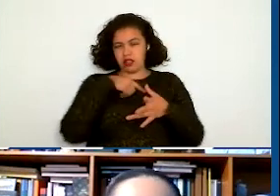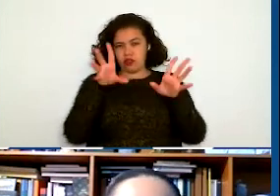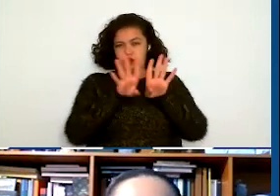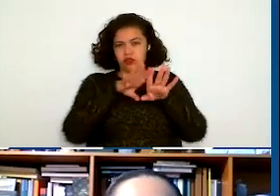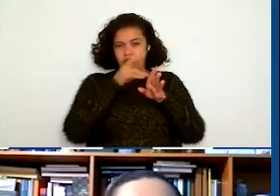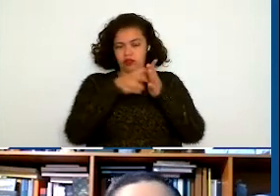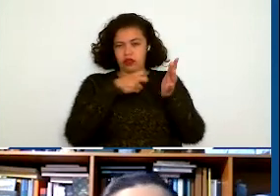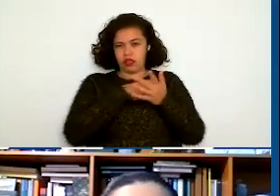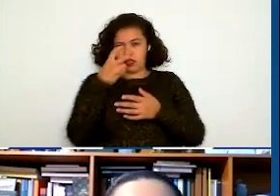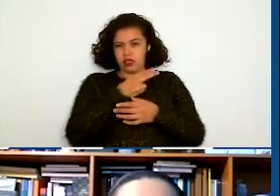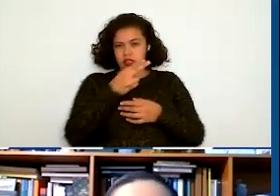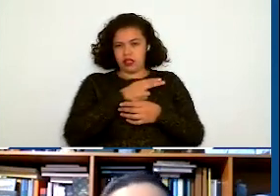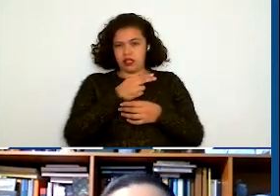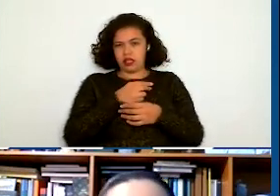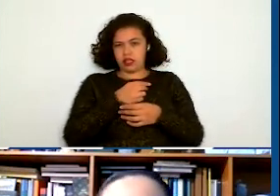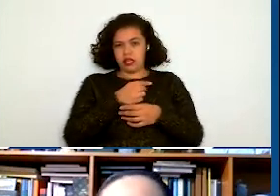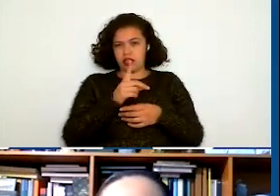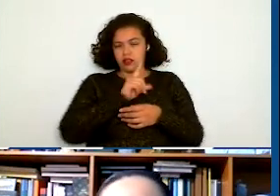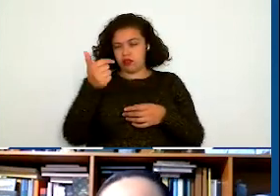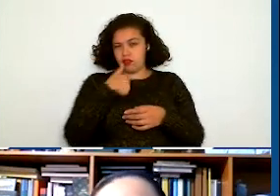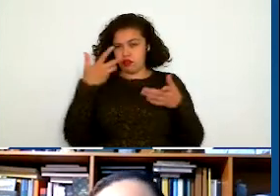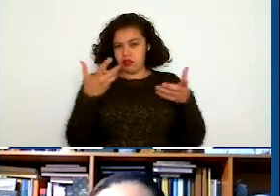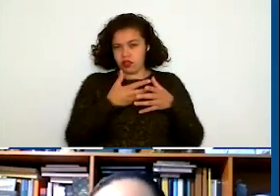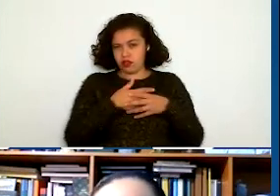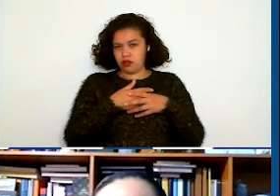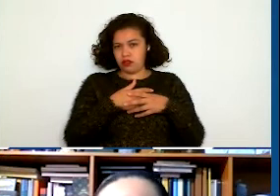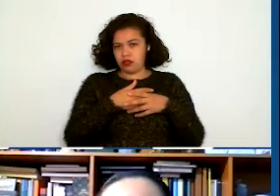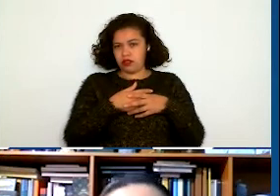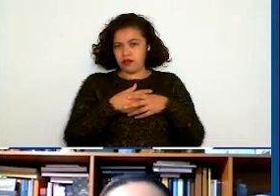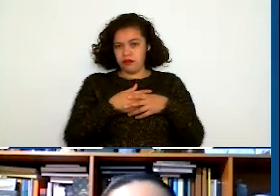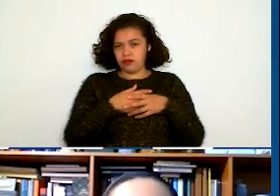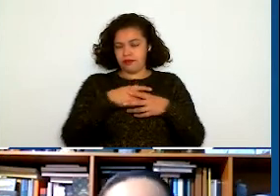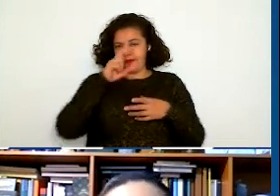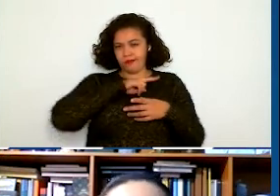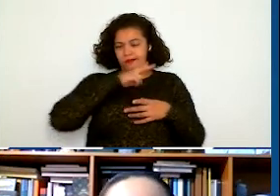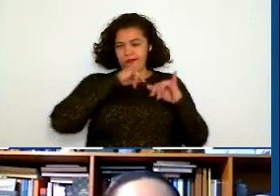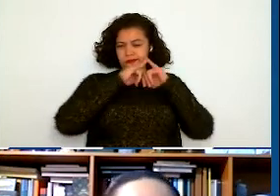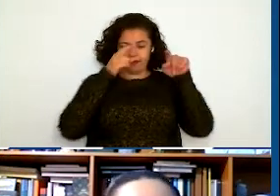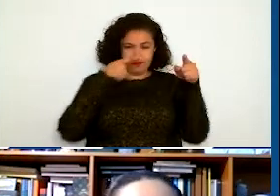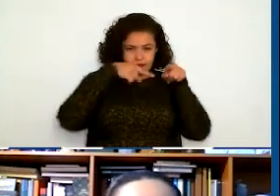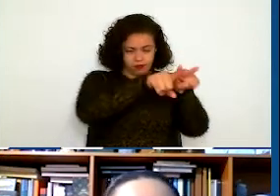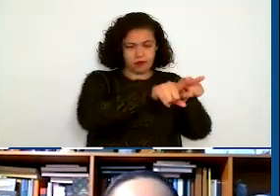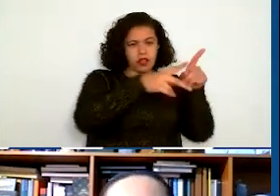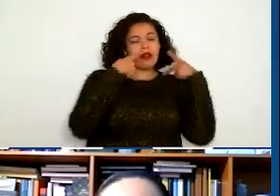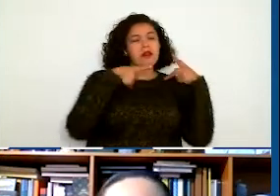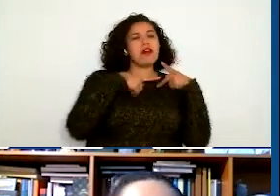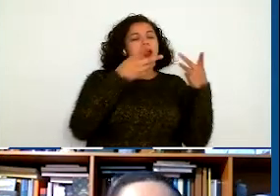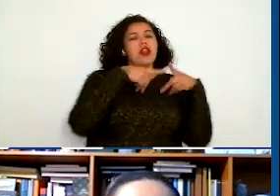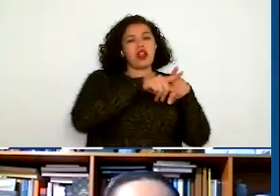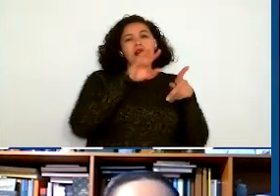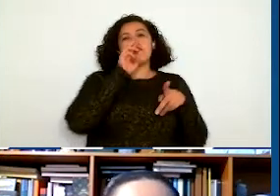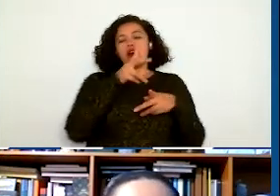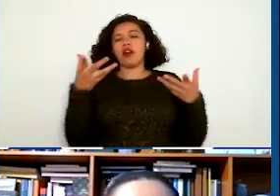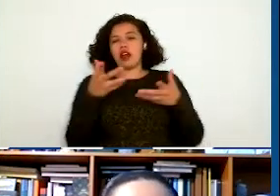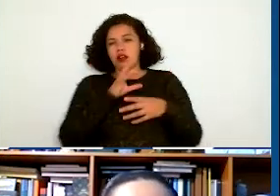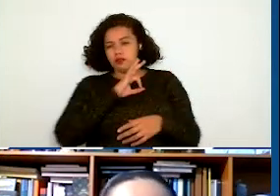necesarias. Luego, entonces, si esto lo logro, mi institución, al mismo tiempo en conjunto con el personal, va a mejorar